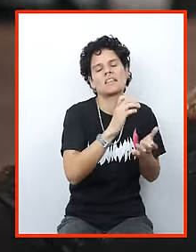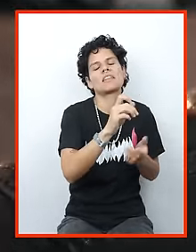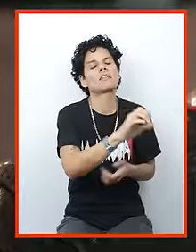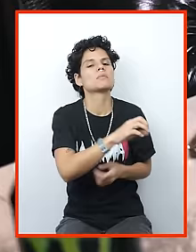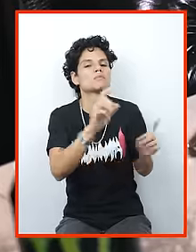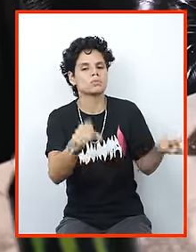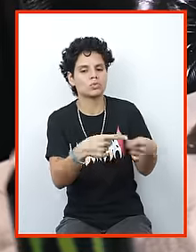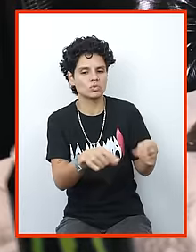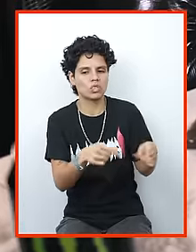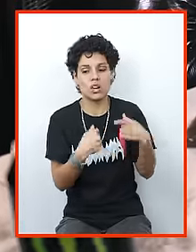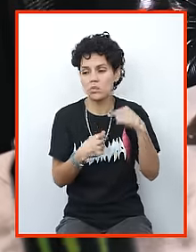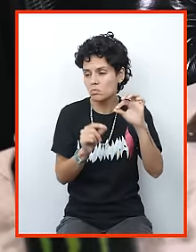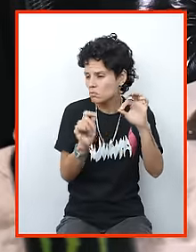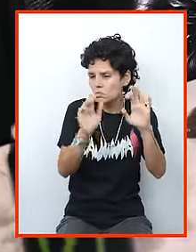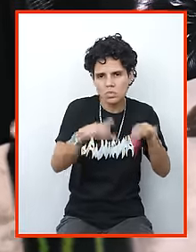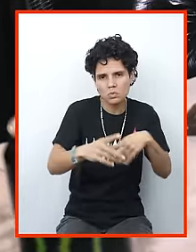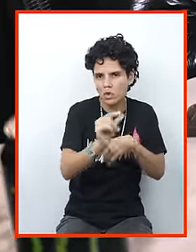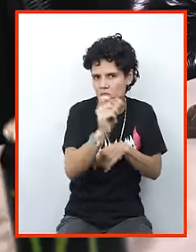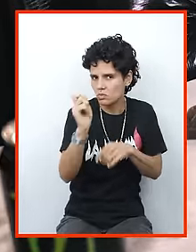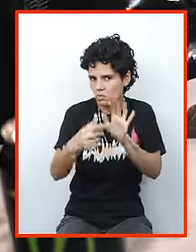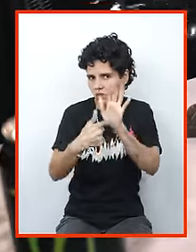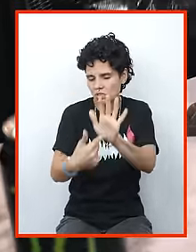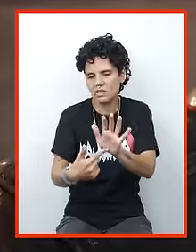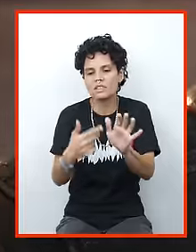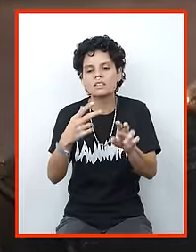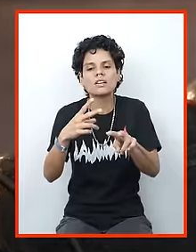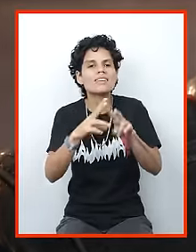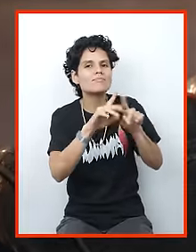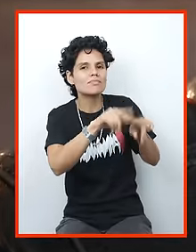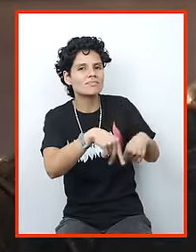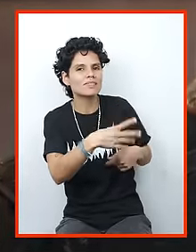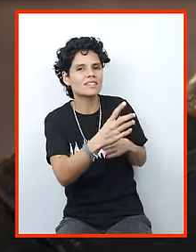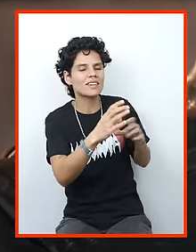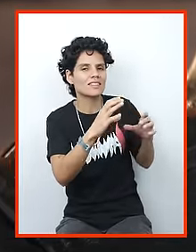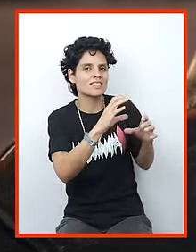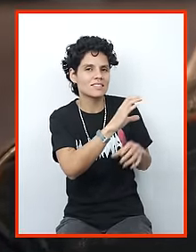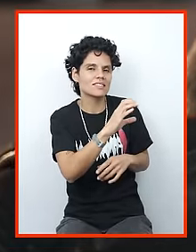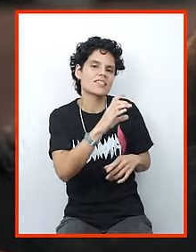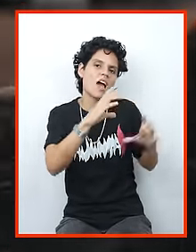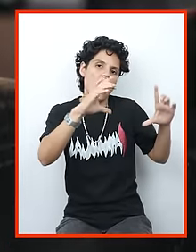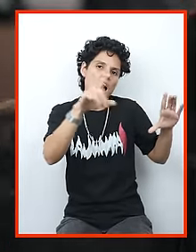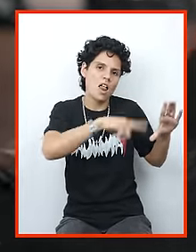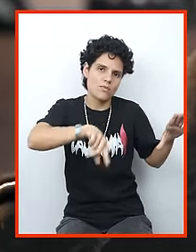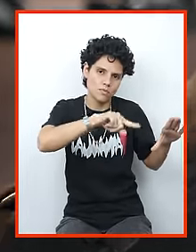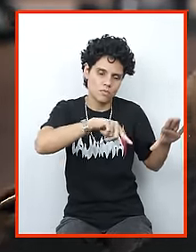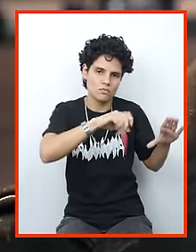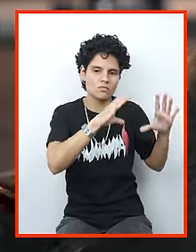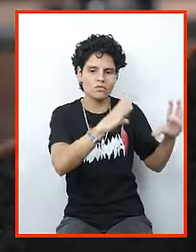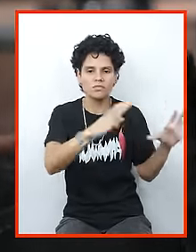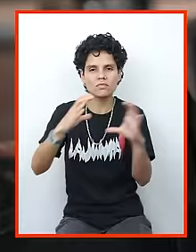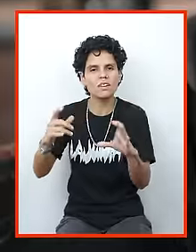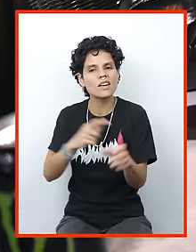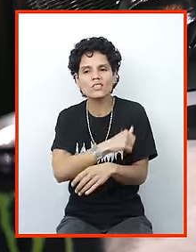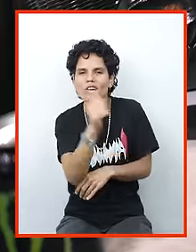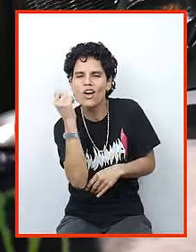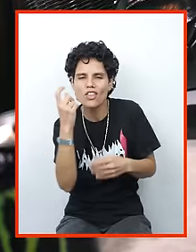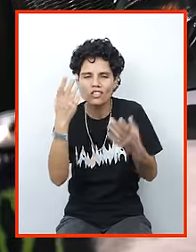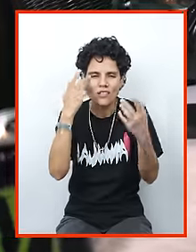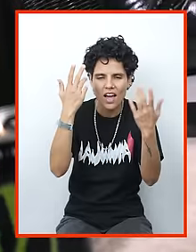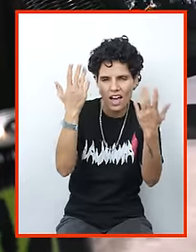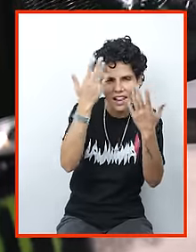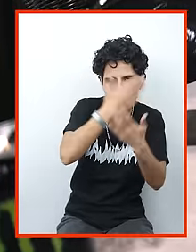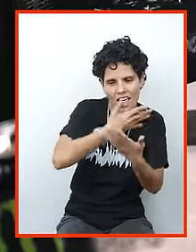usarlo fácil, así como pasó ahora en un show que hicimos el release party del álbum, y la fila, toda la fila que había, todos vestidos de negro,